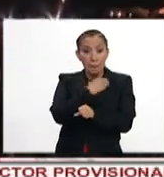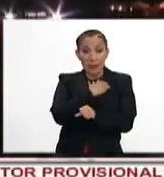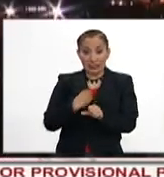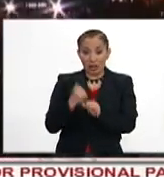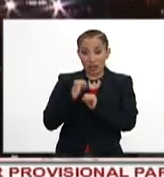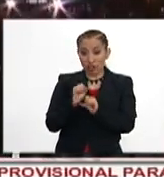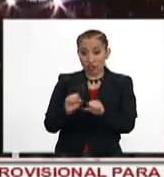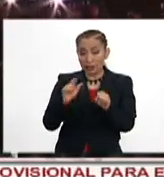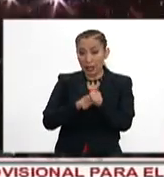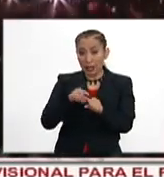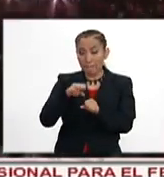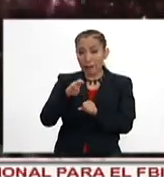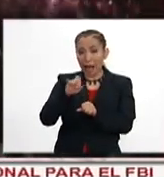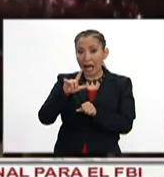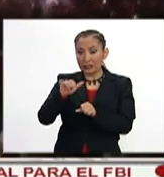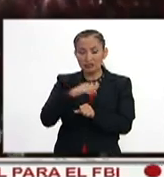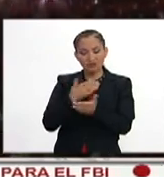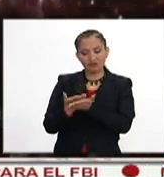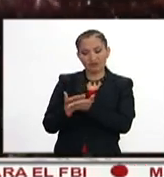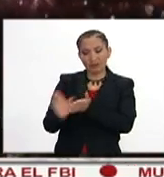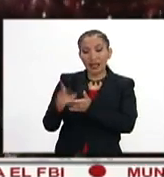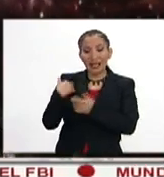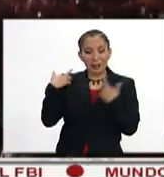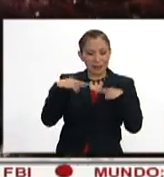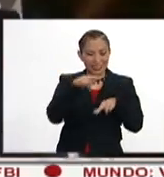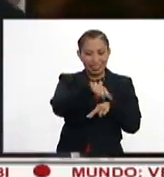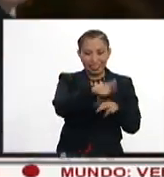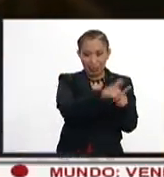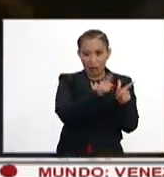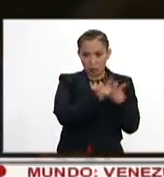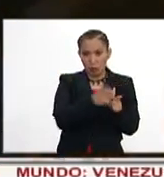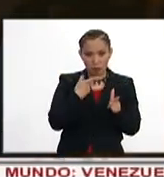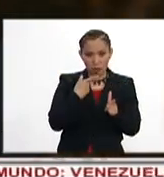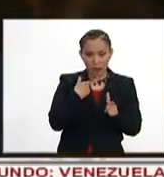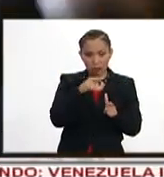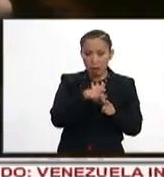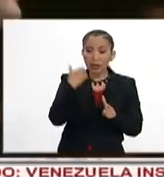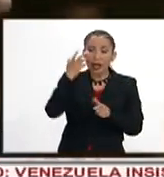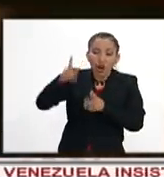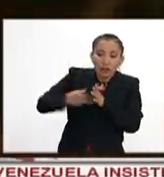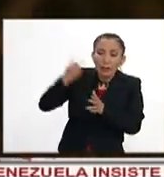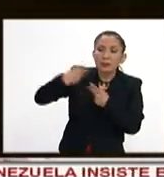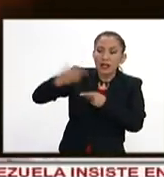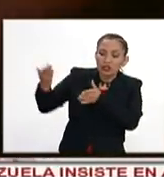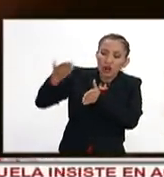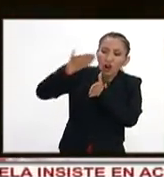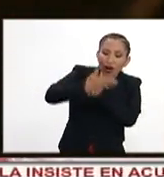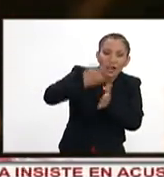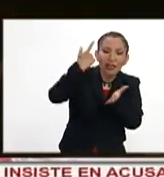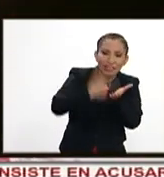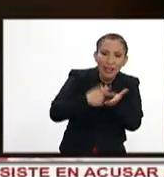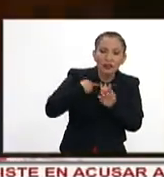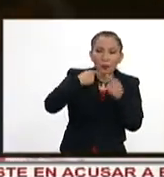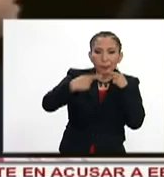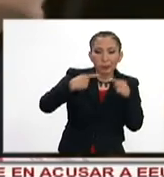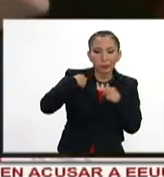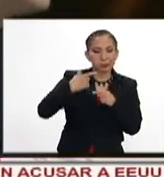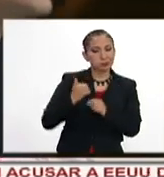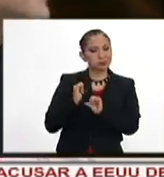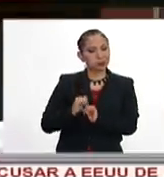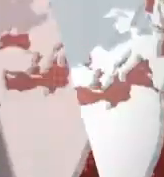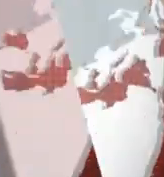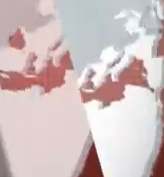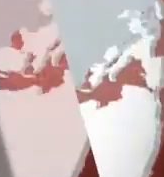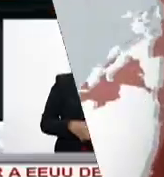ministro socialista Manuel Valls. De acuerdo con el representante del partido, se busca el retorno de los ciudadanos al corazón de la República.